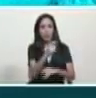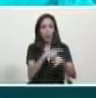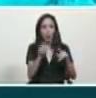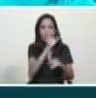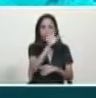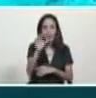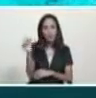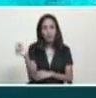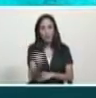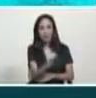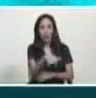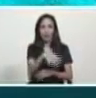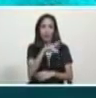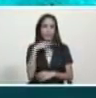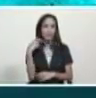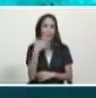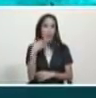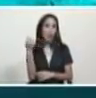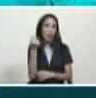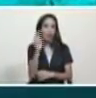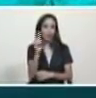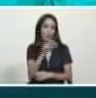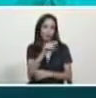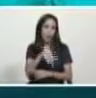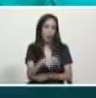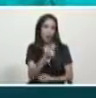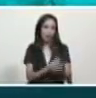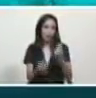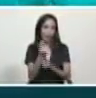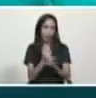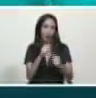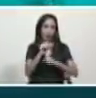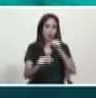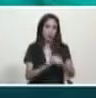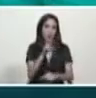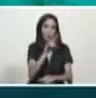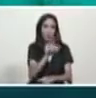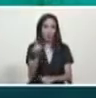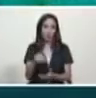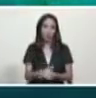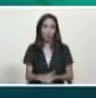por hoy en este siglo XXI que ya va por el año XIX.